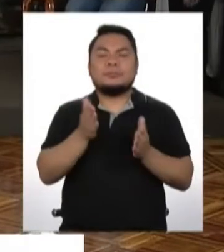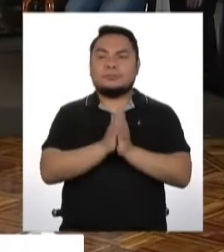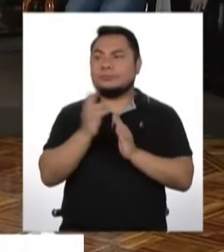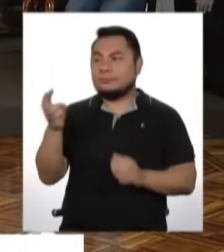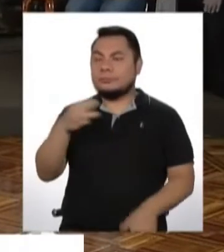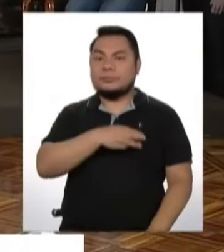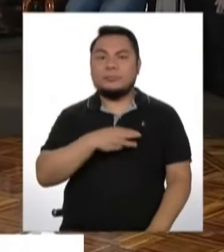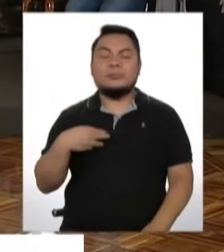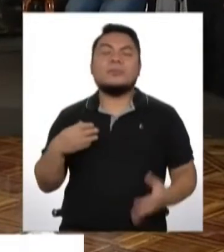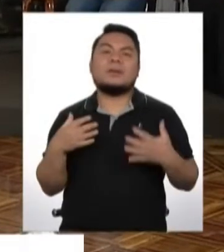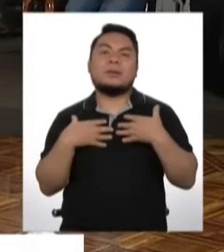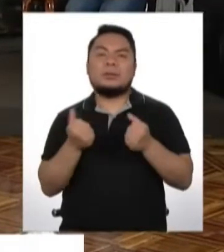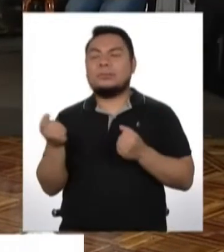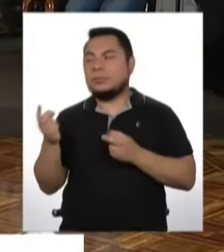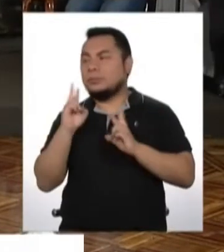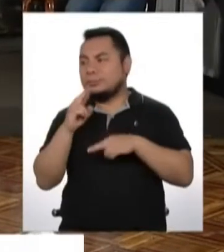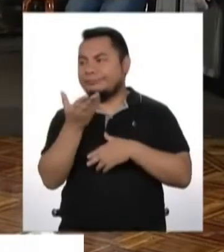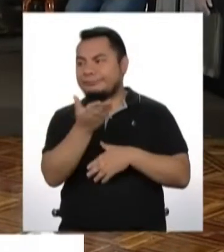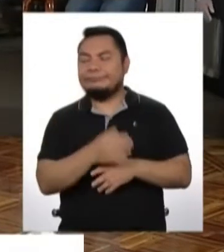de Salud, a ver, explicar.